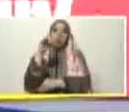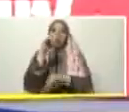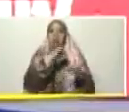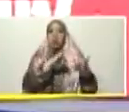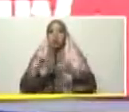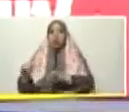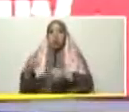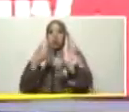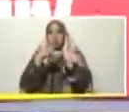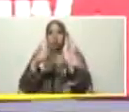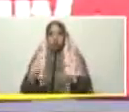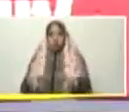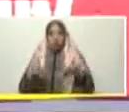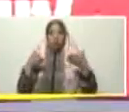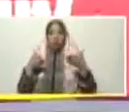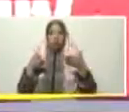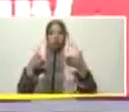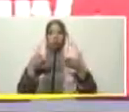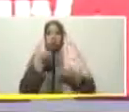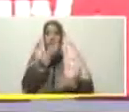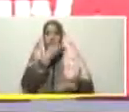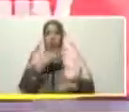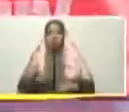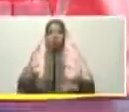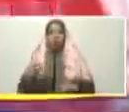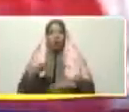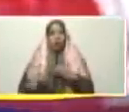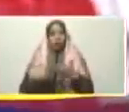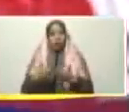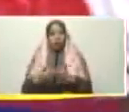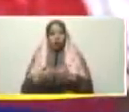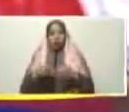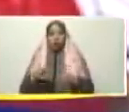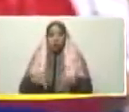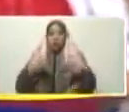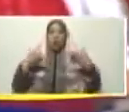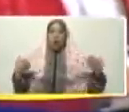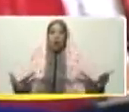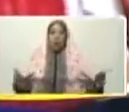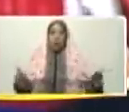una victoria estratosférica gigantesca